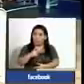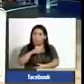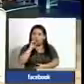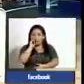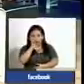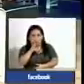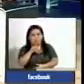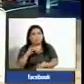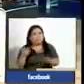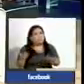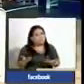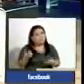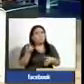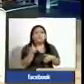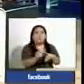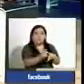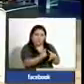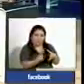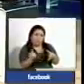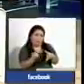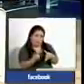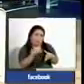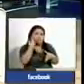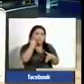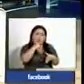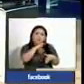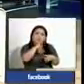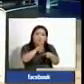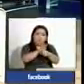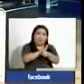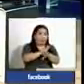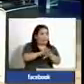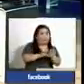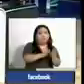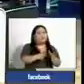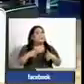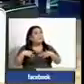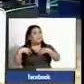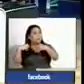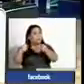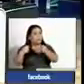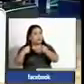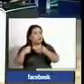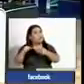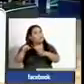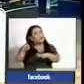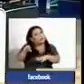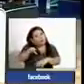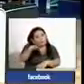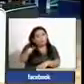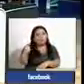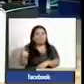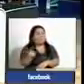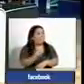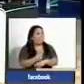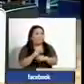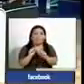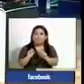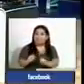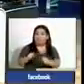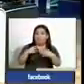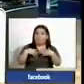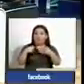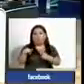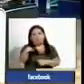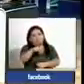una gran cantidad de personas que se han logrado recuperar, muchas no lo logran. Así que, por